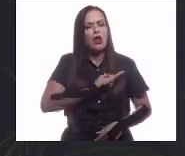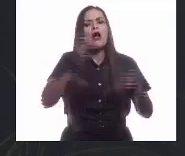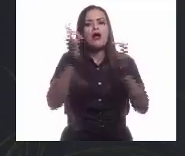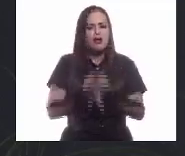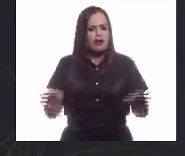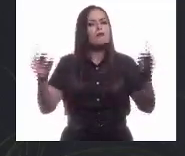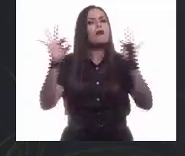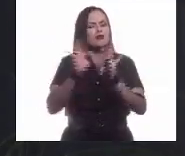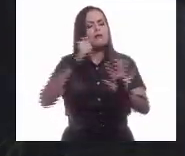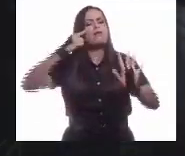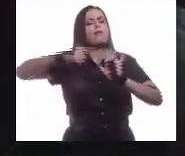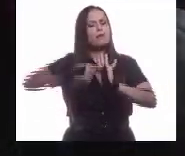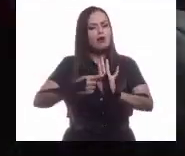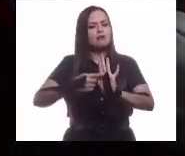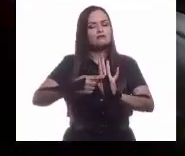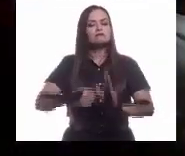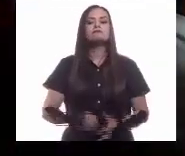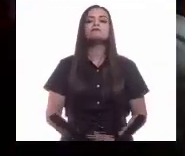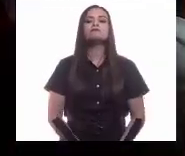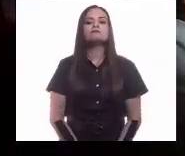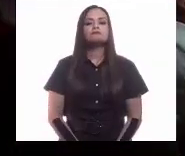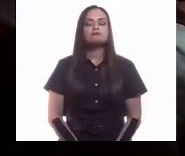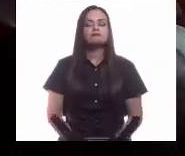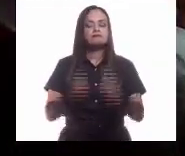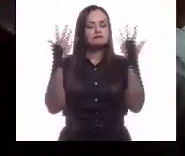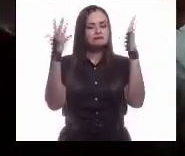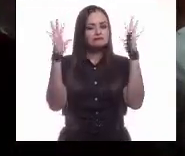lo probamos con hechos.